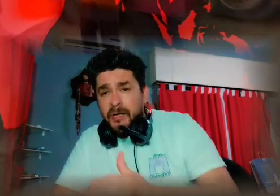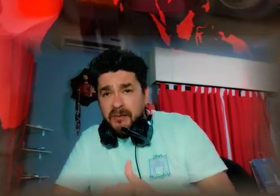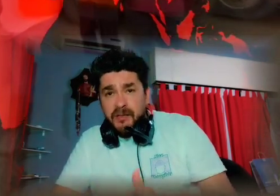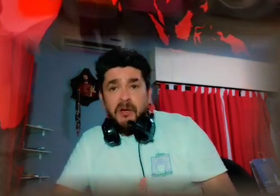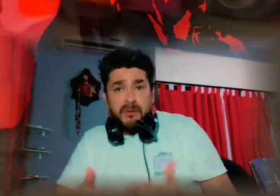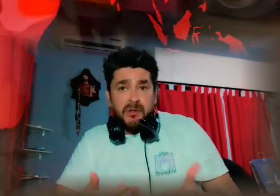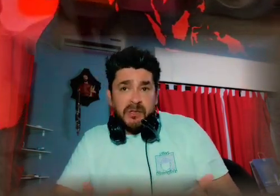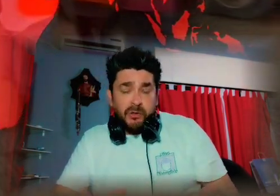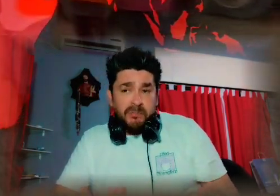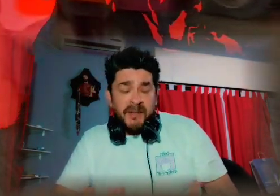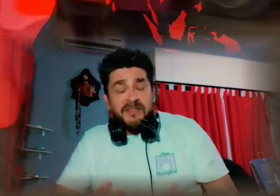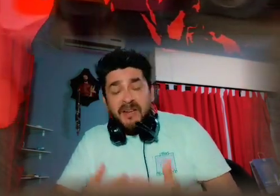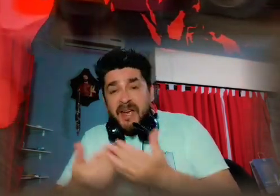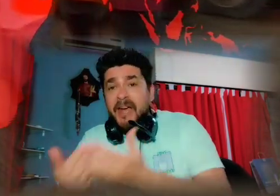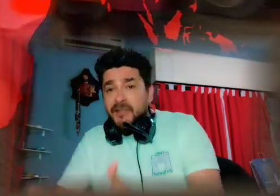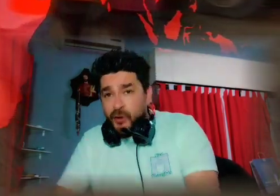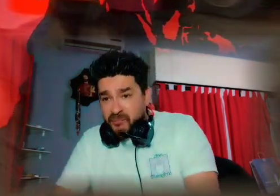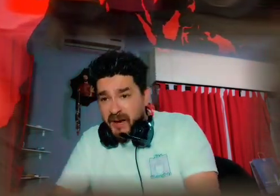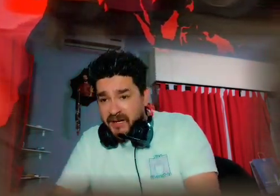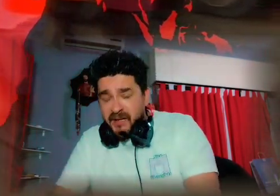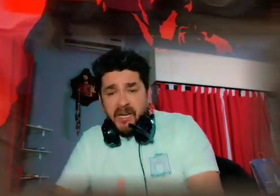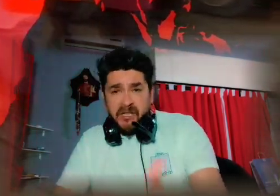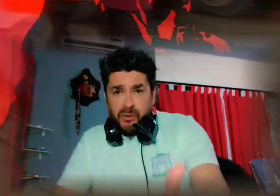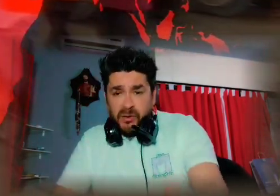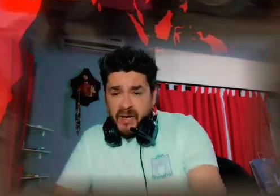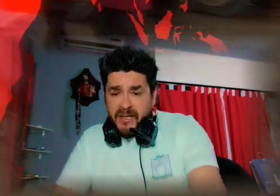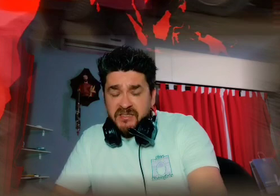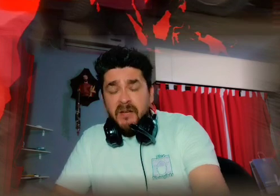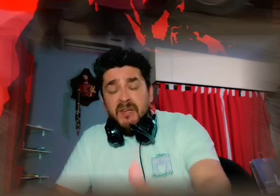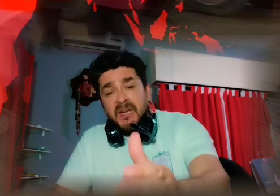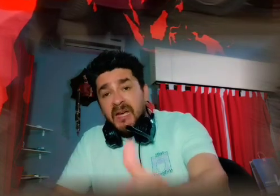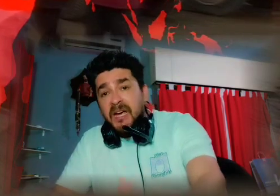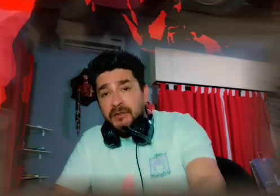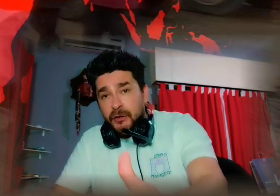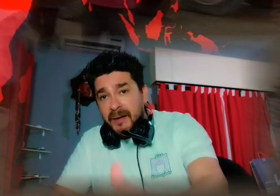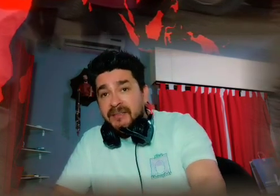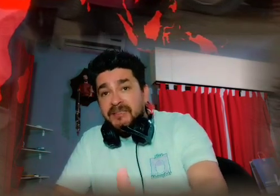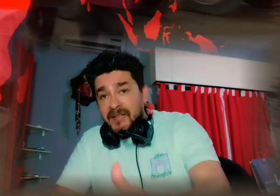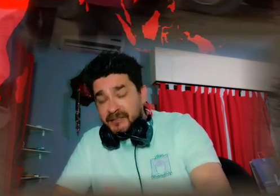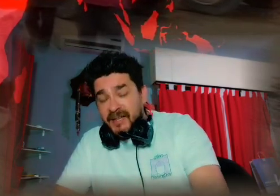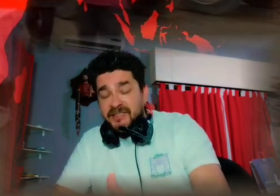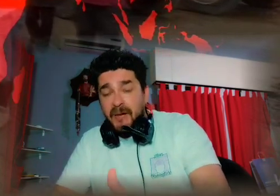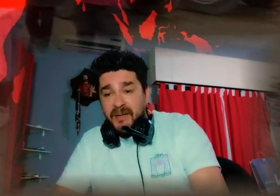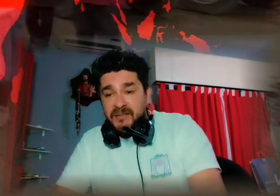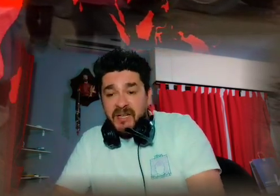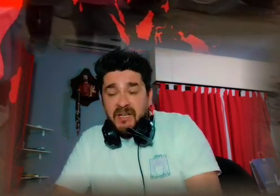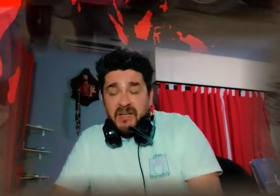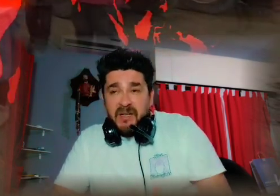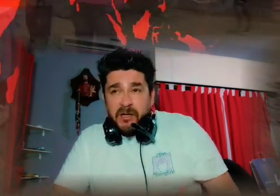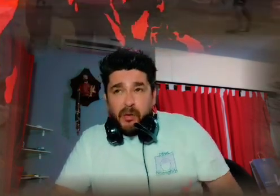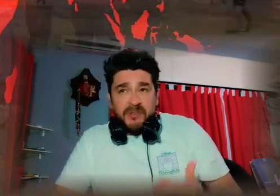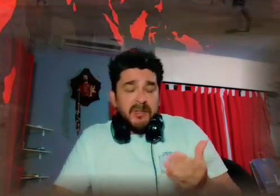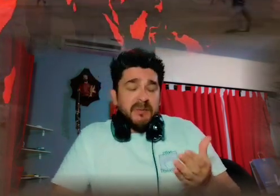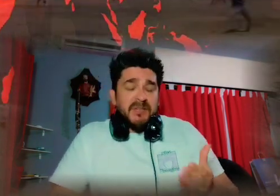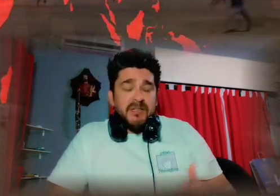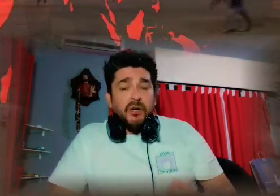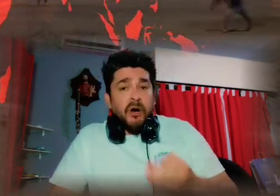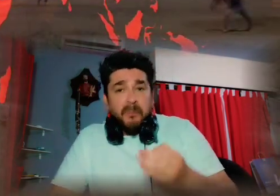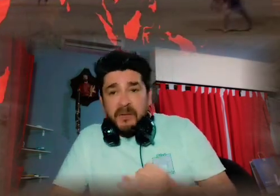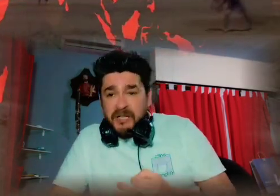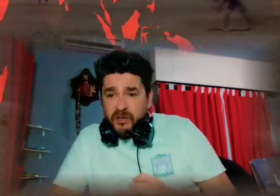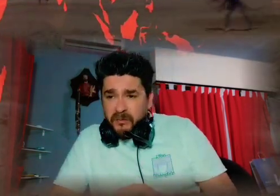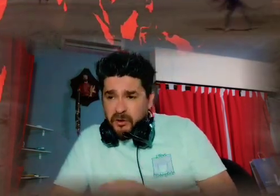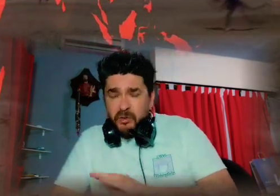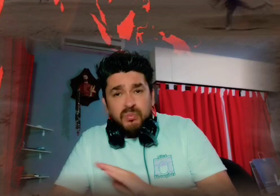en todo el video. Pido disculpas. Es normal equivocarse. Es normal día tras día aprender. Como siempre te